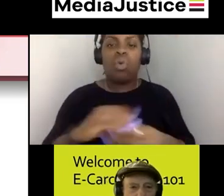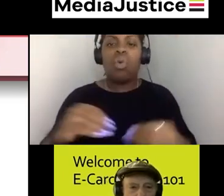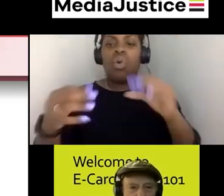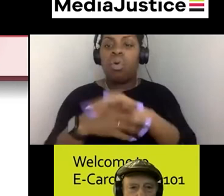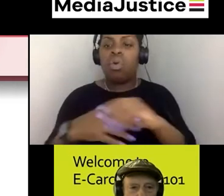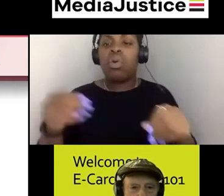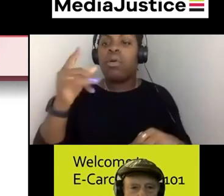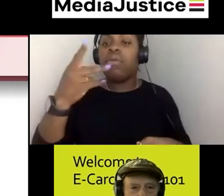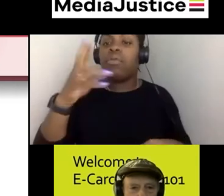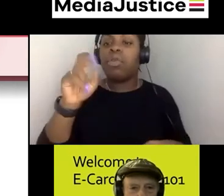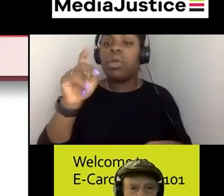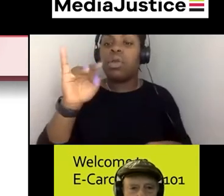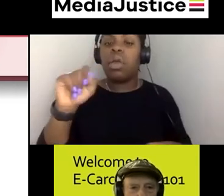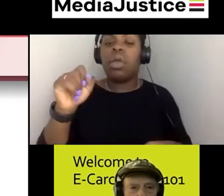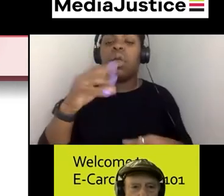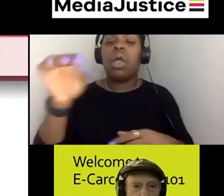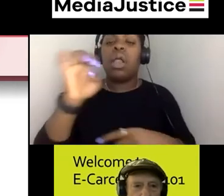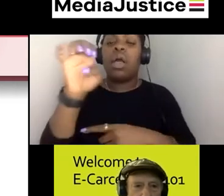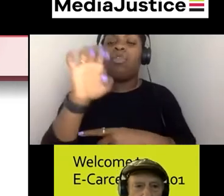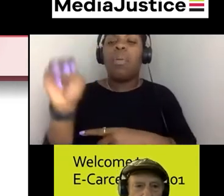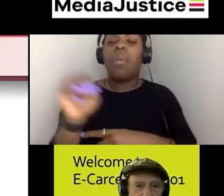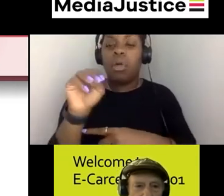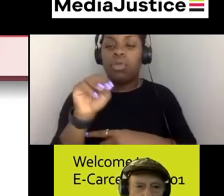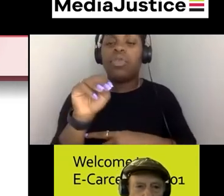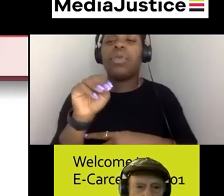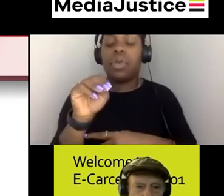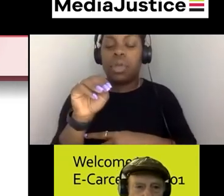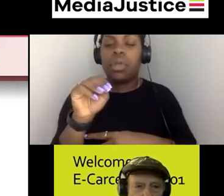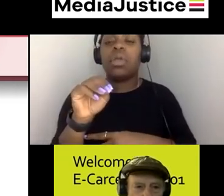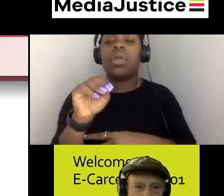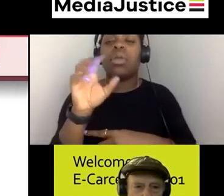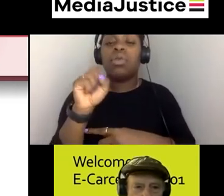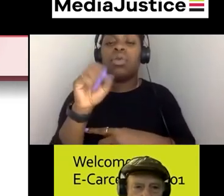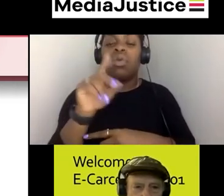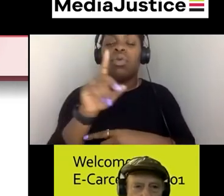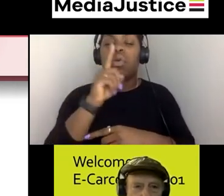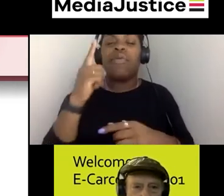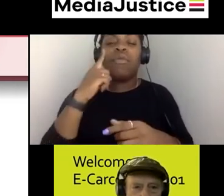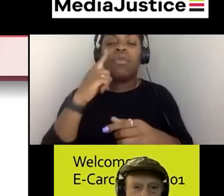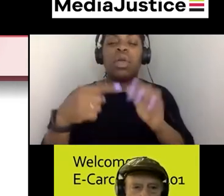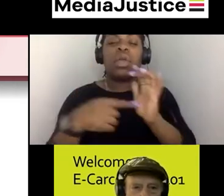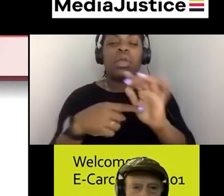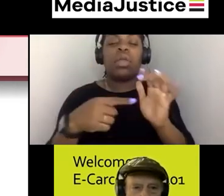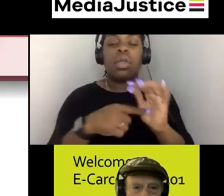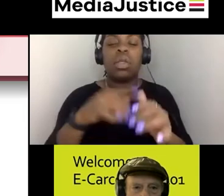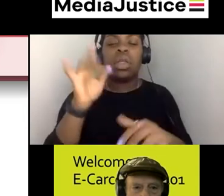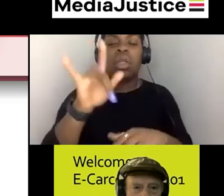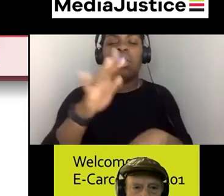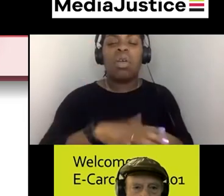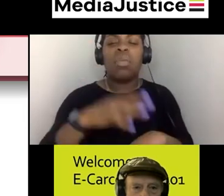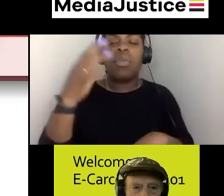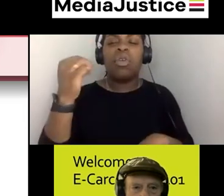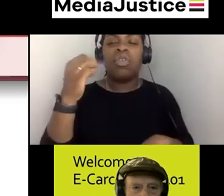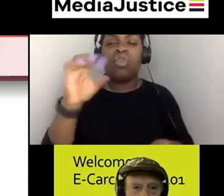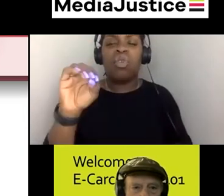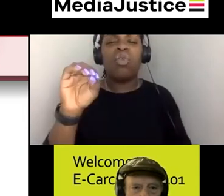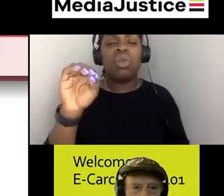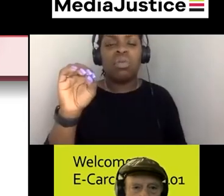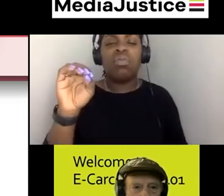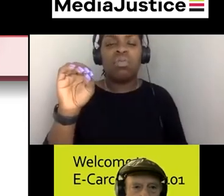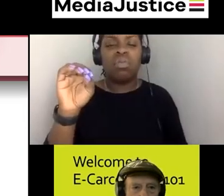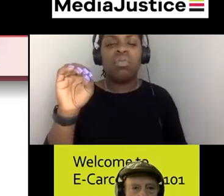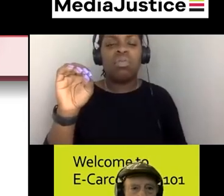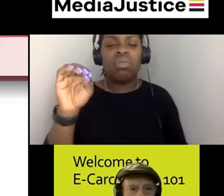tienen historias sobre el monitoreo y vigilancia electrónica antes del caso. Si vamos a Missouri, por